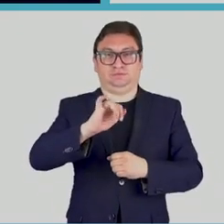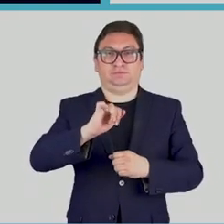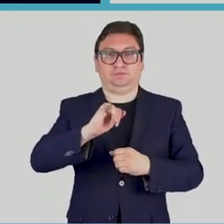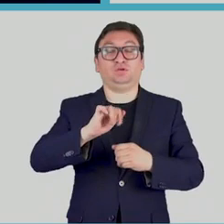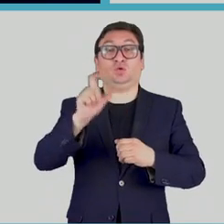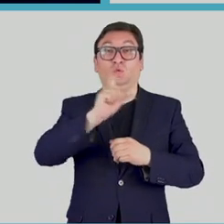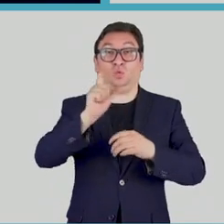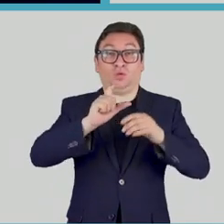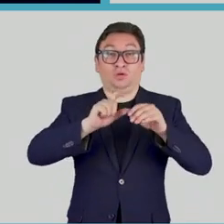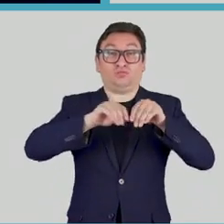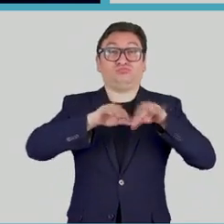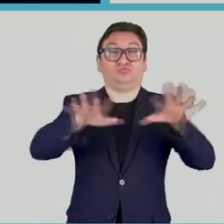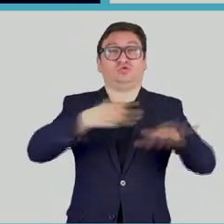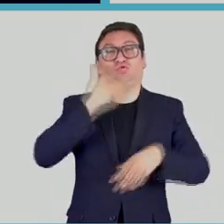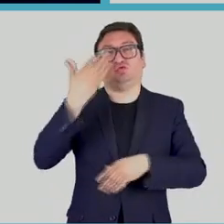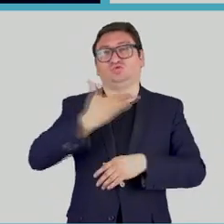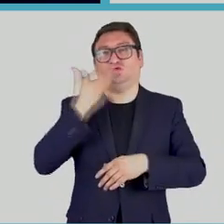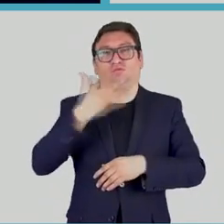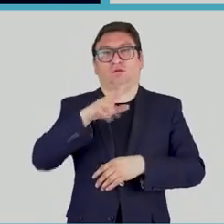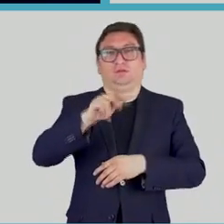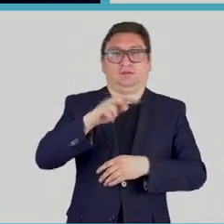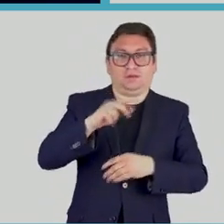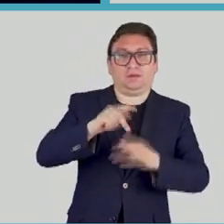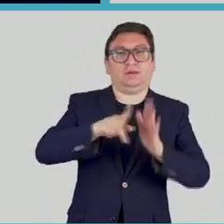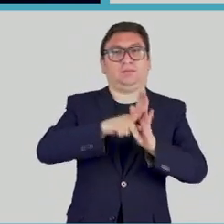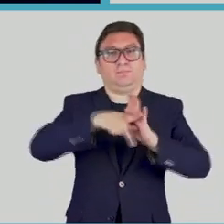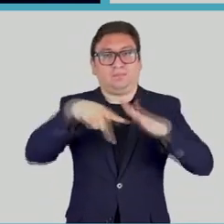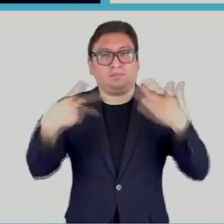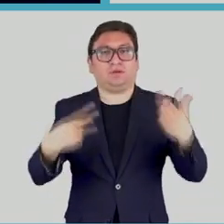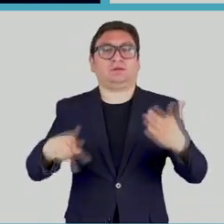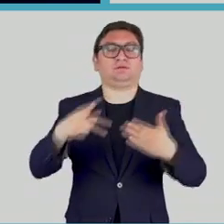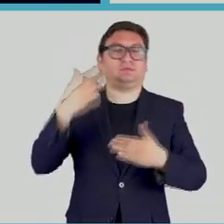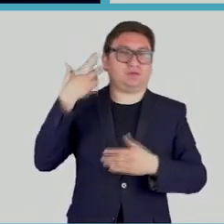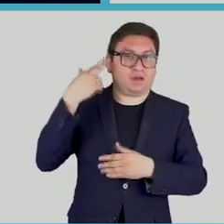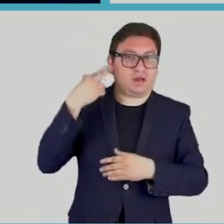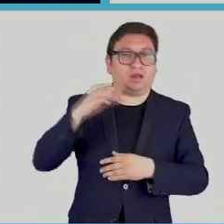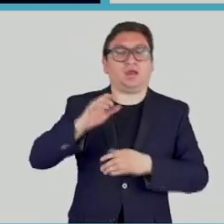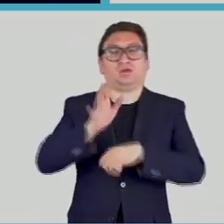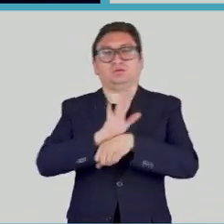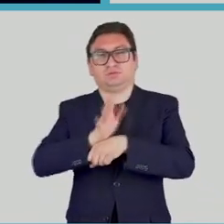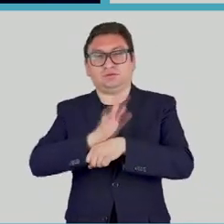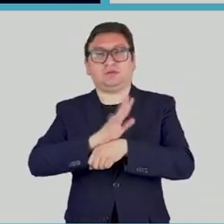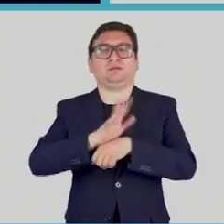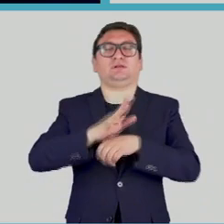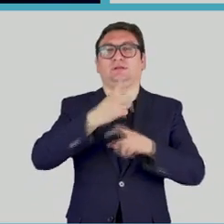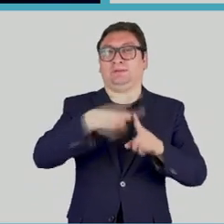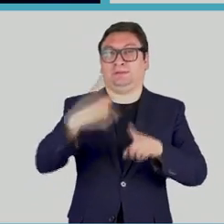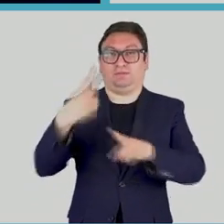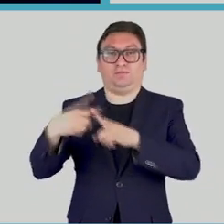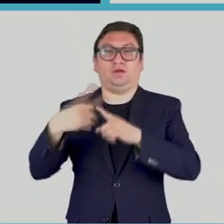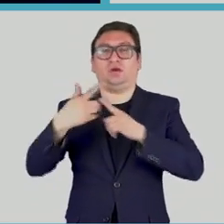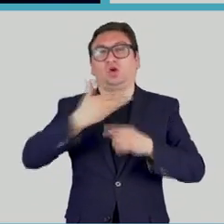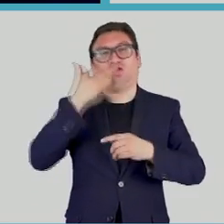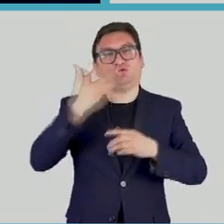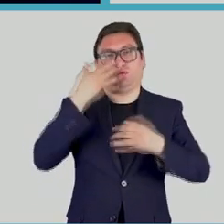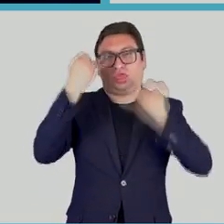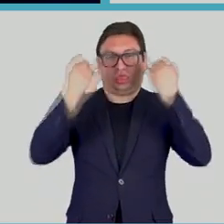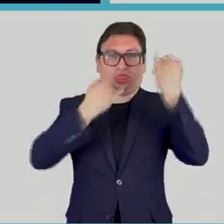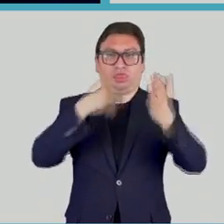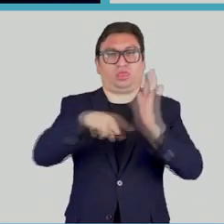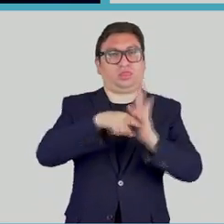en medios tradicionales digamos prensa radio cine televisión está totalmente